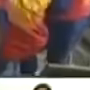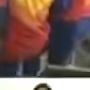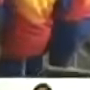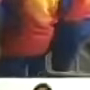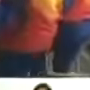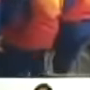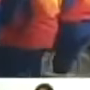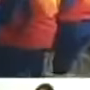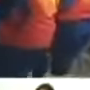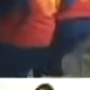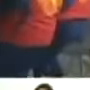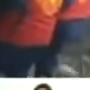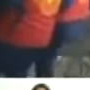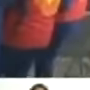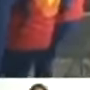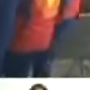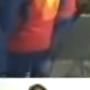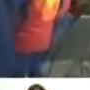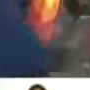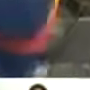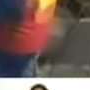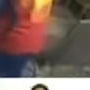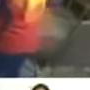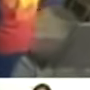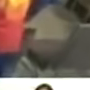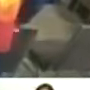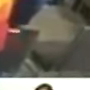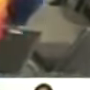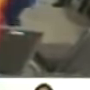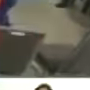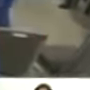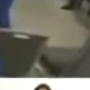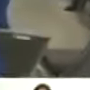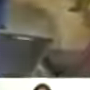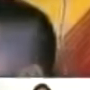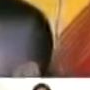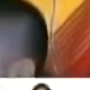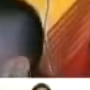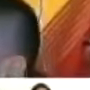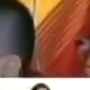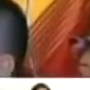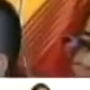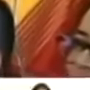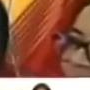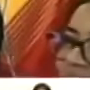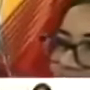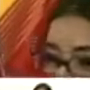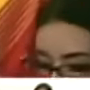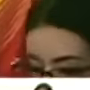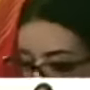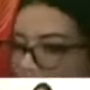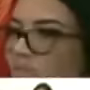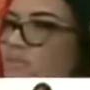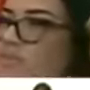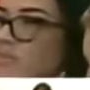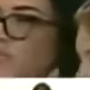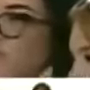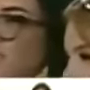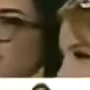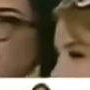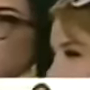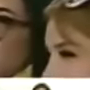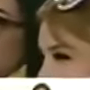historia de los venezolanos y las venezolanas la generación de oro dejando una vez más en alto el nombre de Venezuela